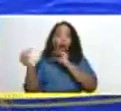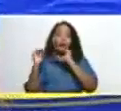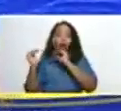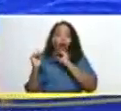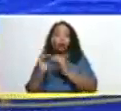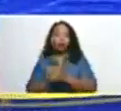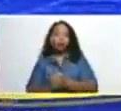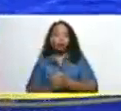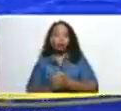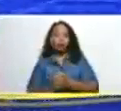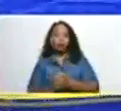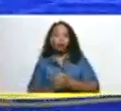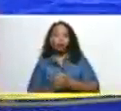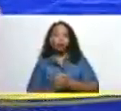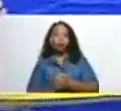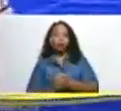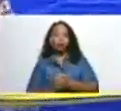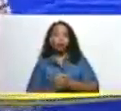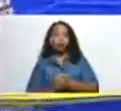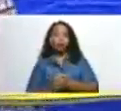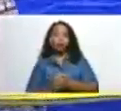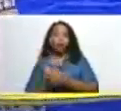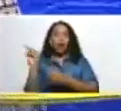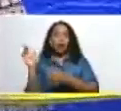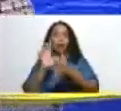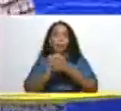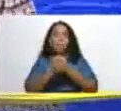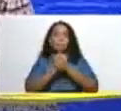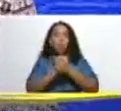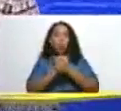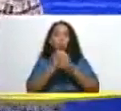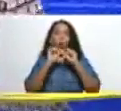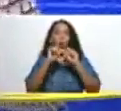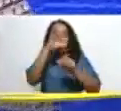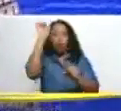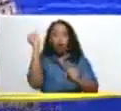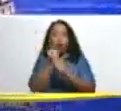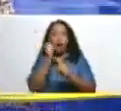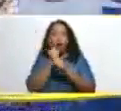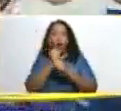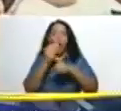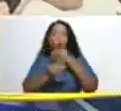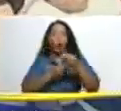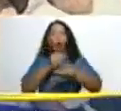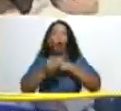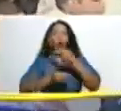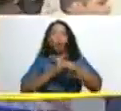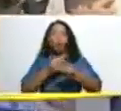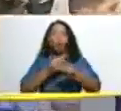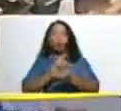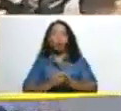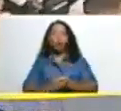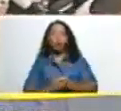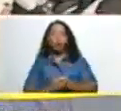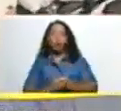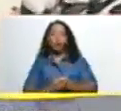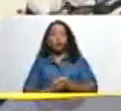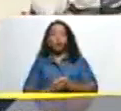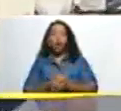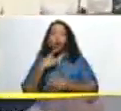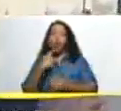con ese compañerismo y seguir trabajando como lo hacen, porque como lo dice el mundo y